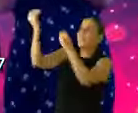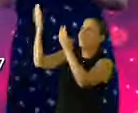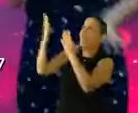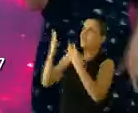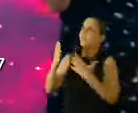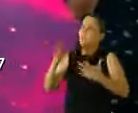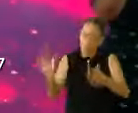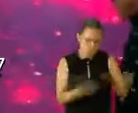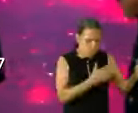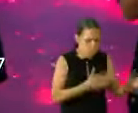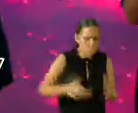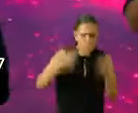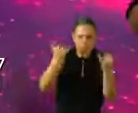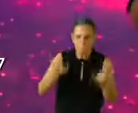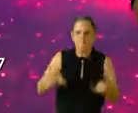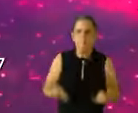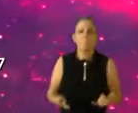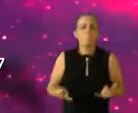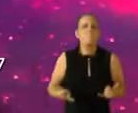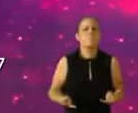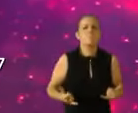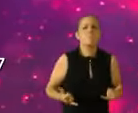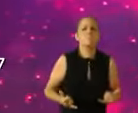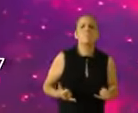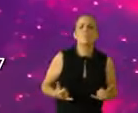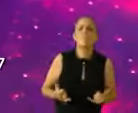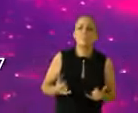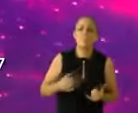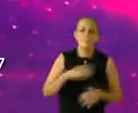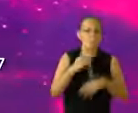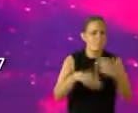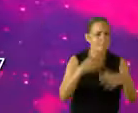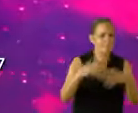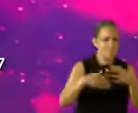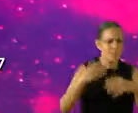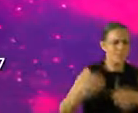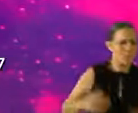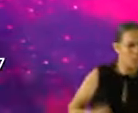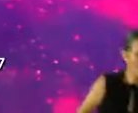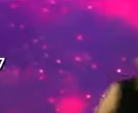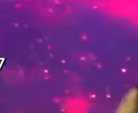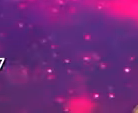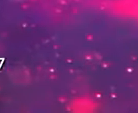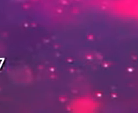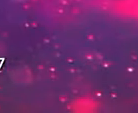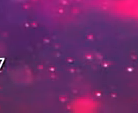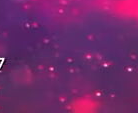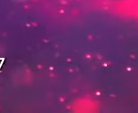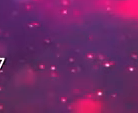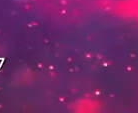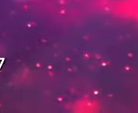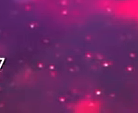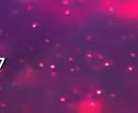Vida sopla hoy, que el cielo se parta en dos,